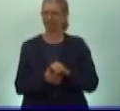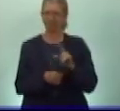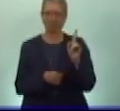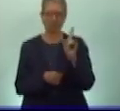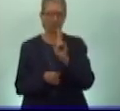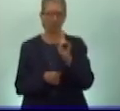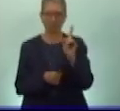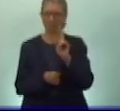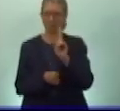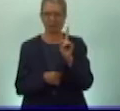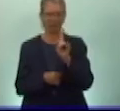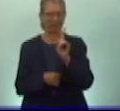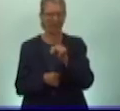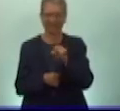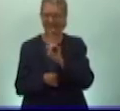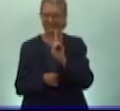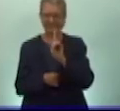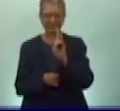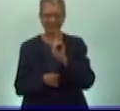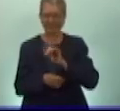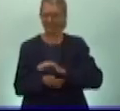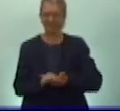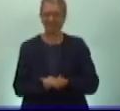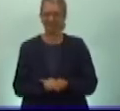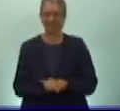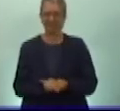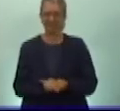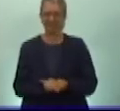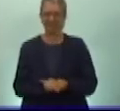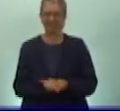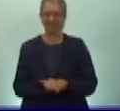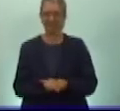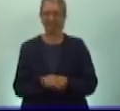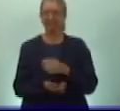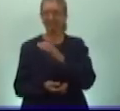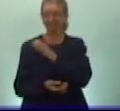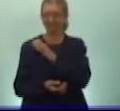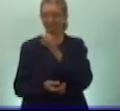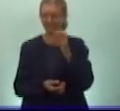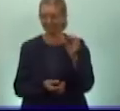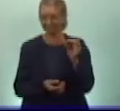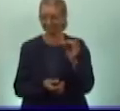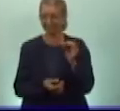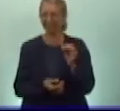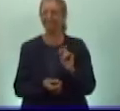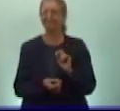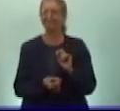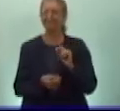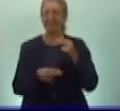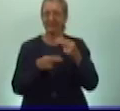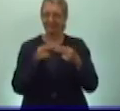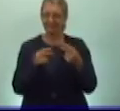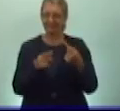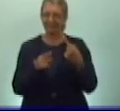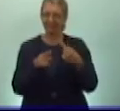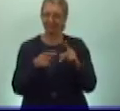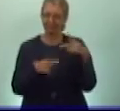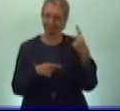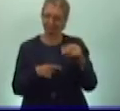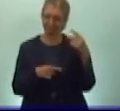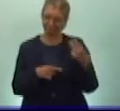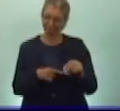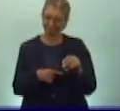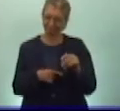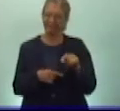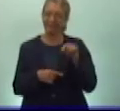17 no es divisible por 3. Los invito entonces a realizar la siguiente actividad. Vamos en